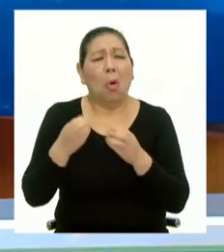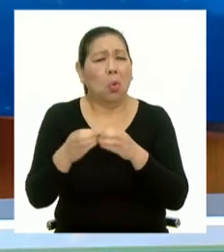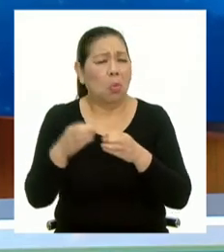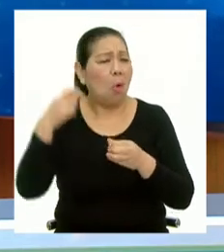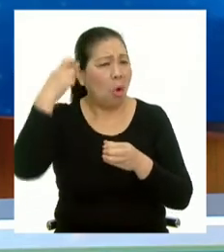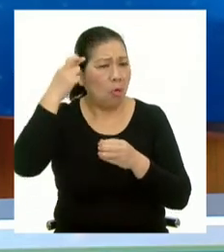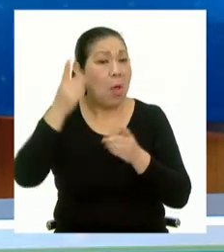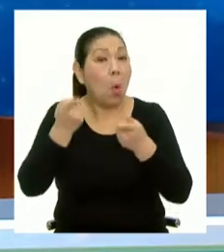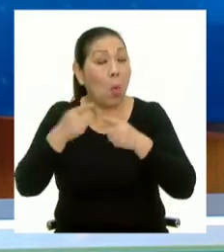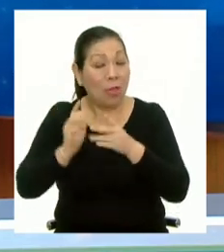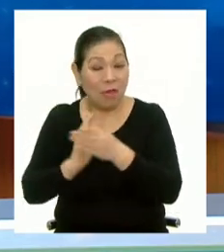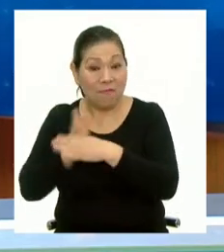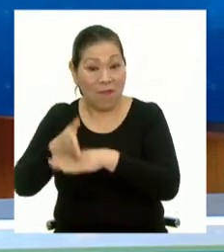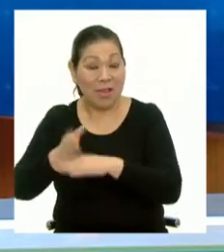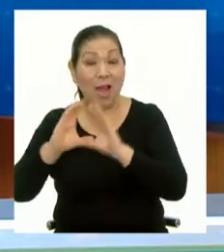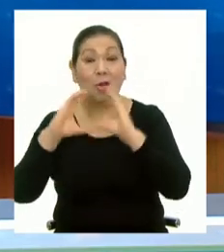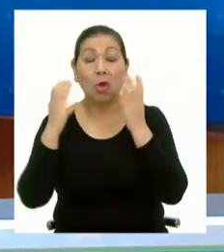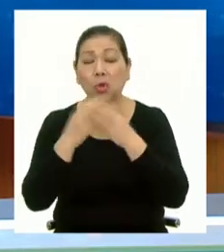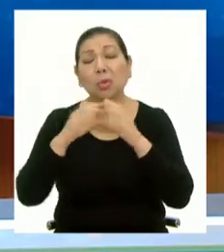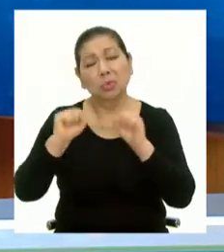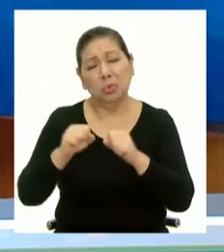voto de confianza del gabinete Bellido.